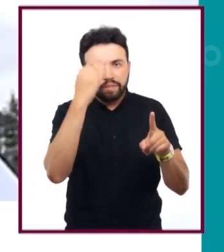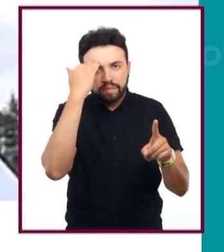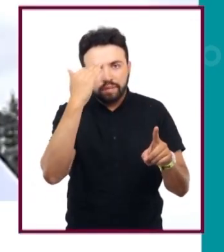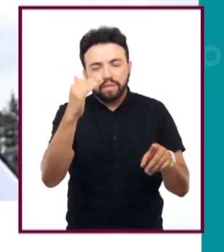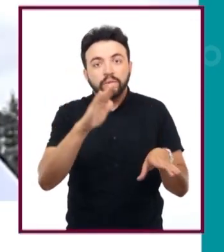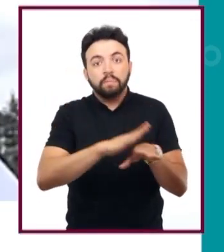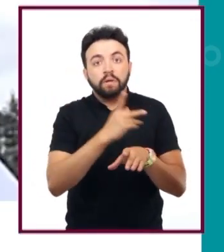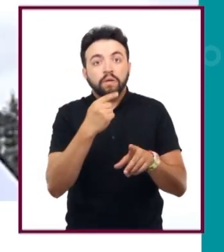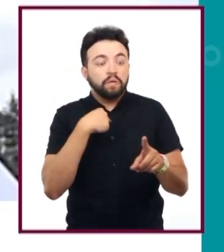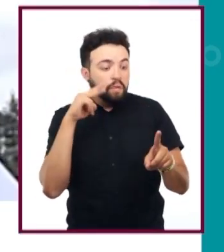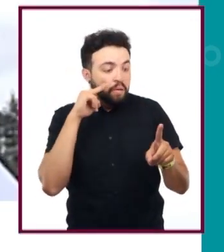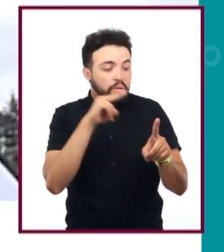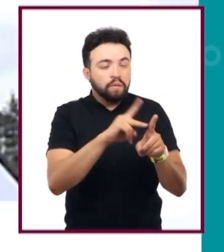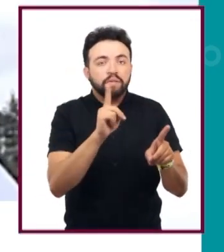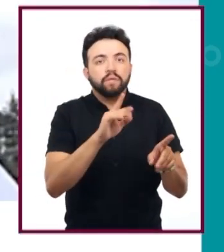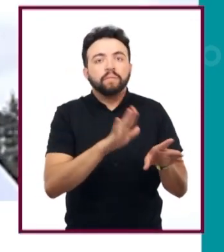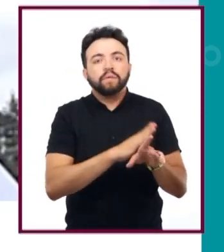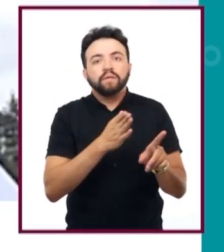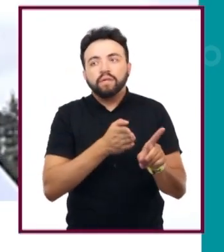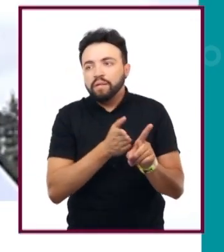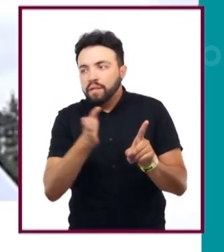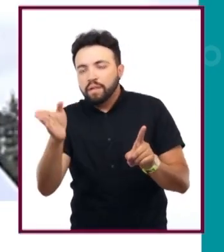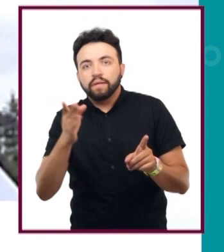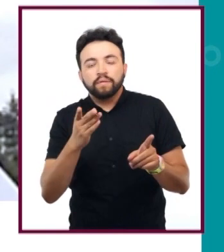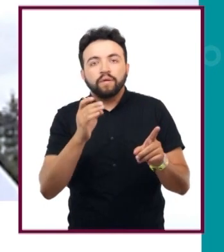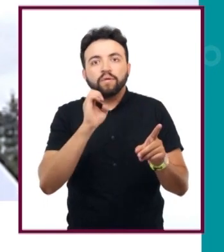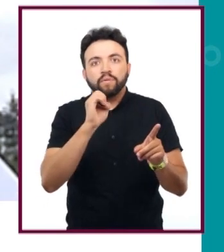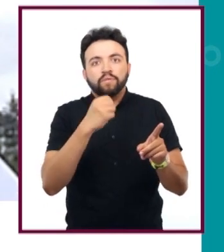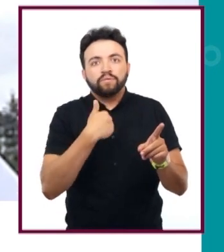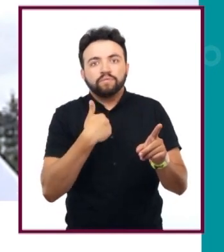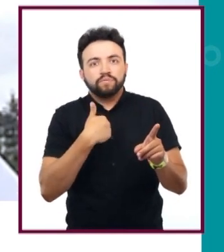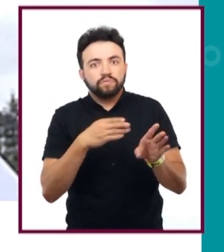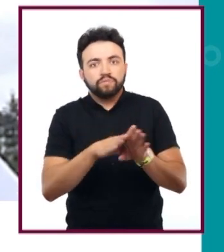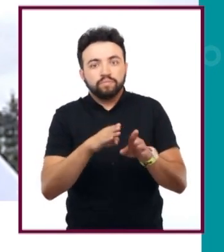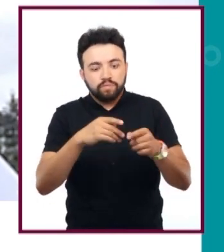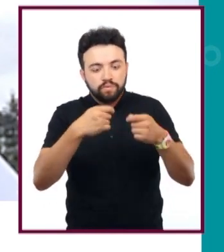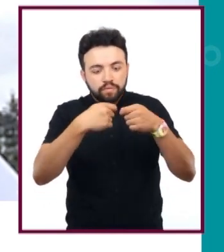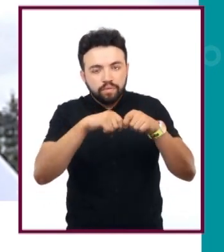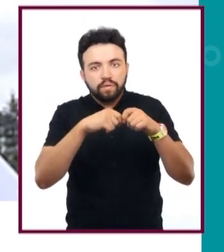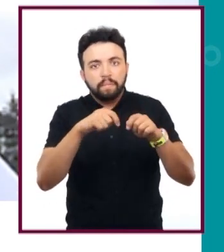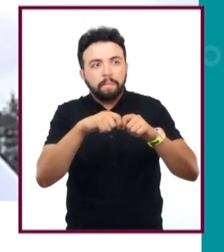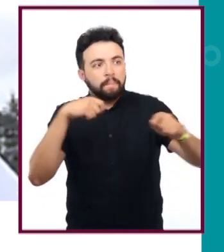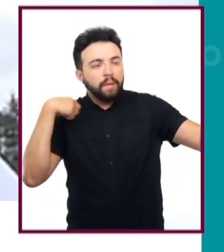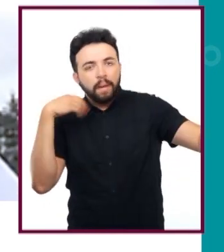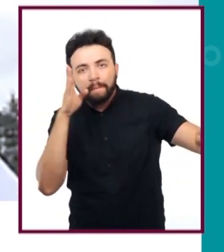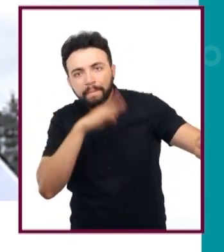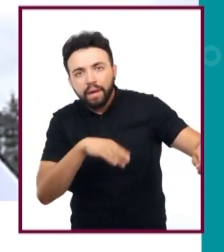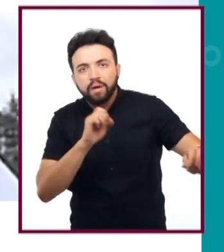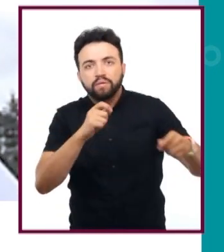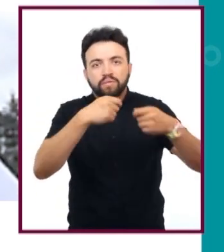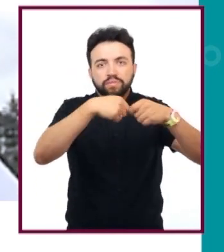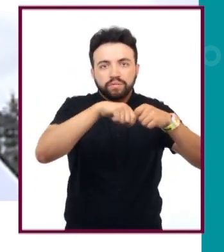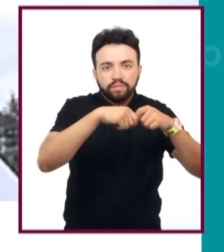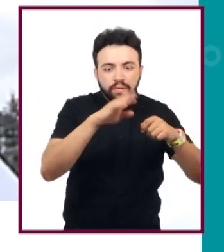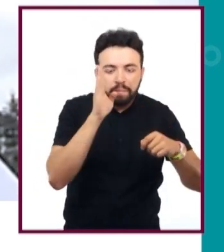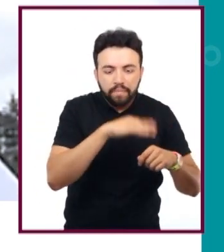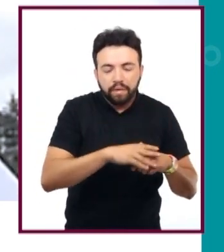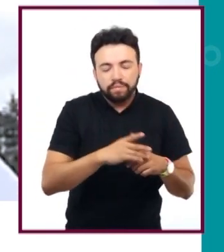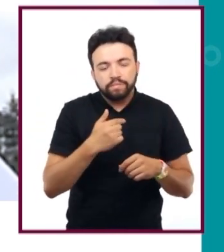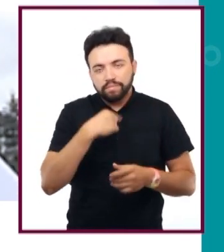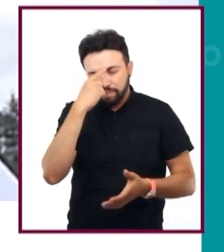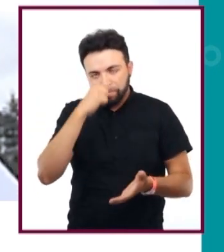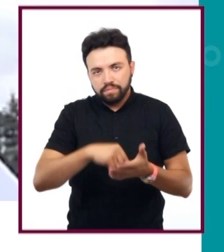Eso es importante, ver el tiempo. Si no lo vemos, pues se puede no salir bien el textil